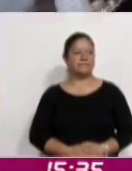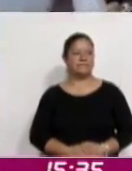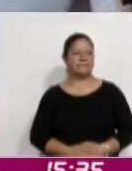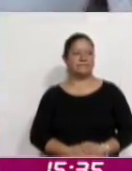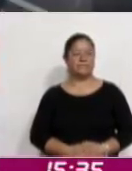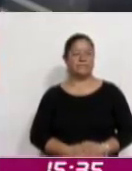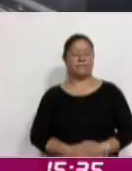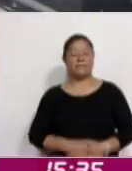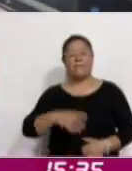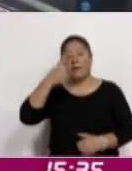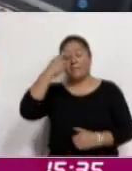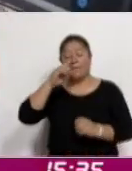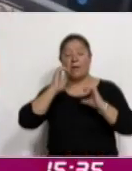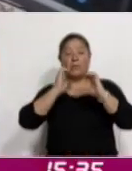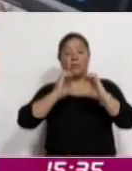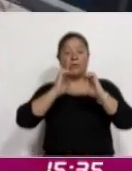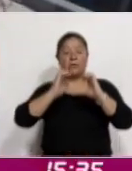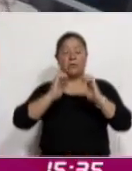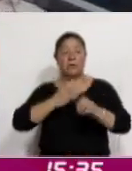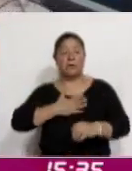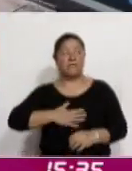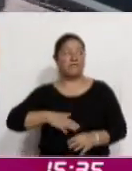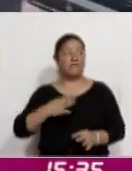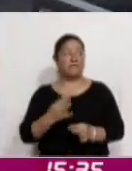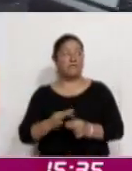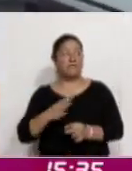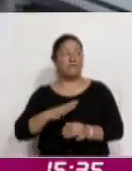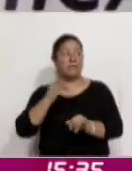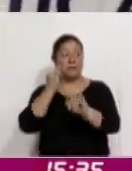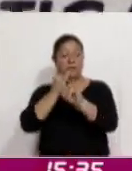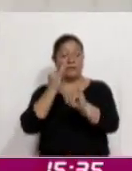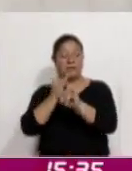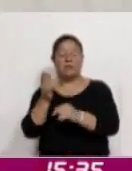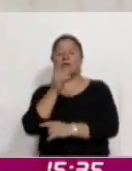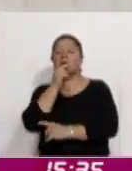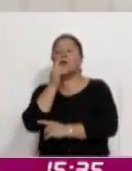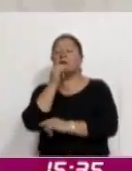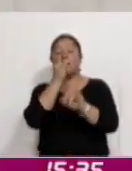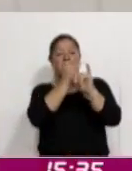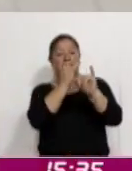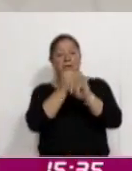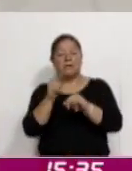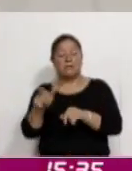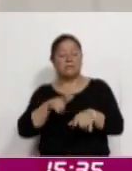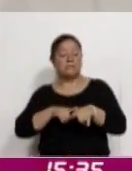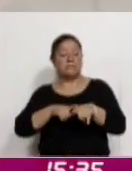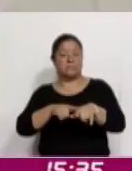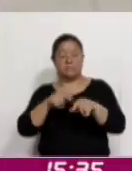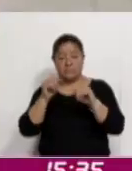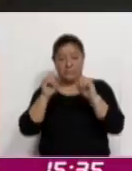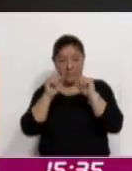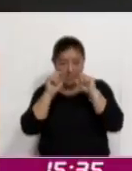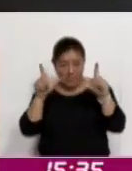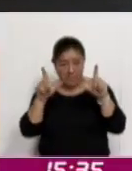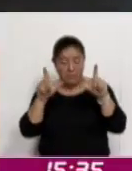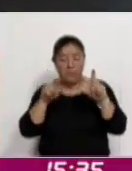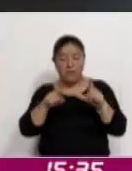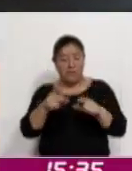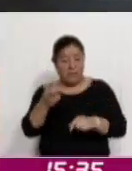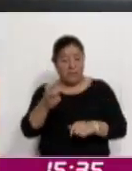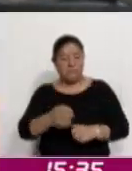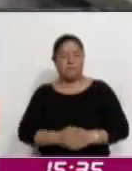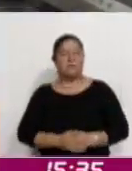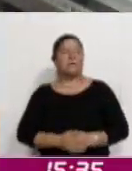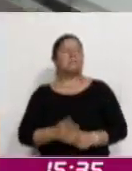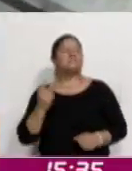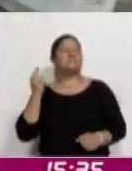Con la finalidad de prevenir los fraudes a través de las redes, la policía cibernética se mantendrá alerta de esta situación para